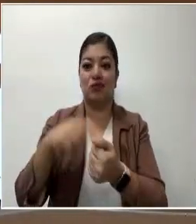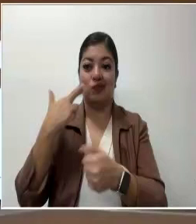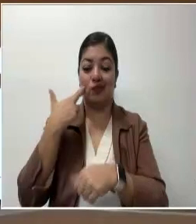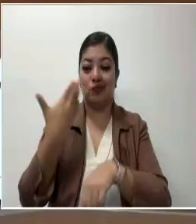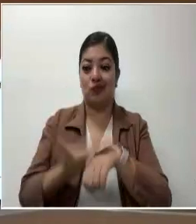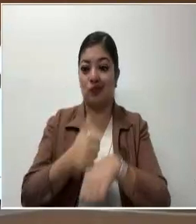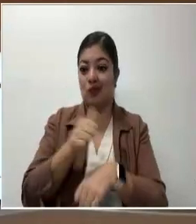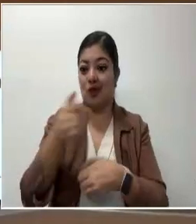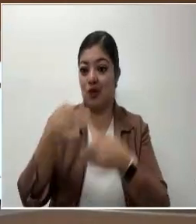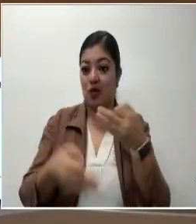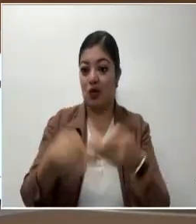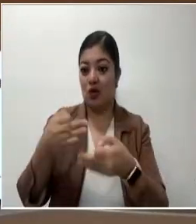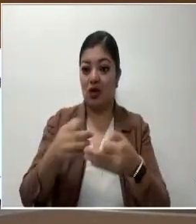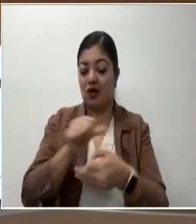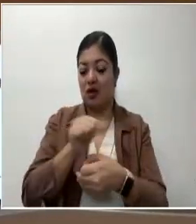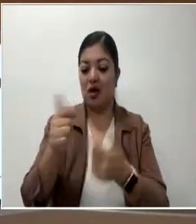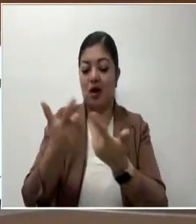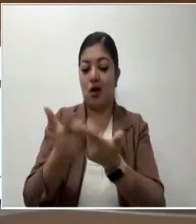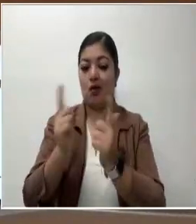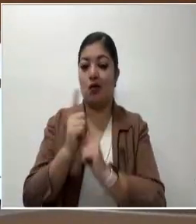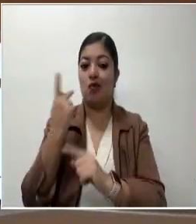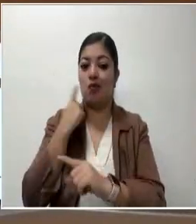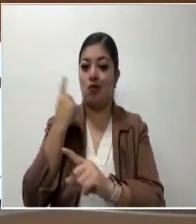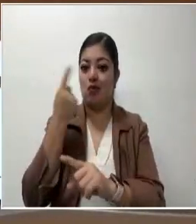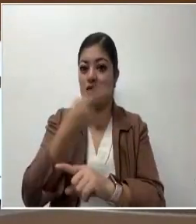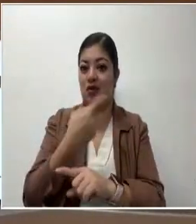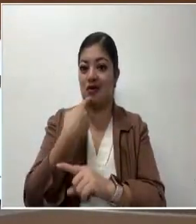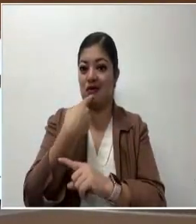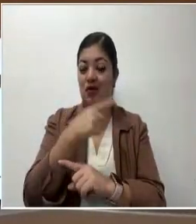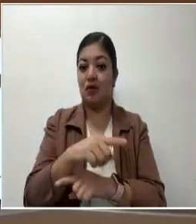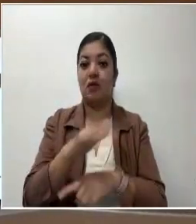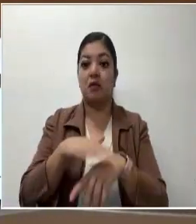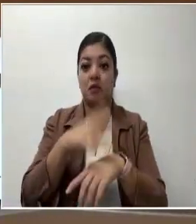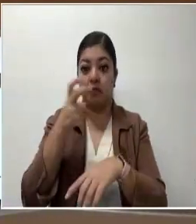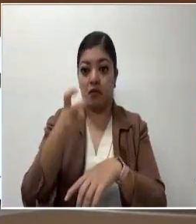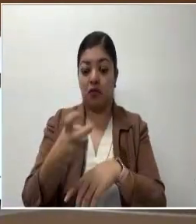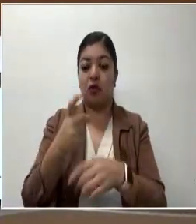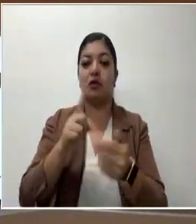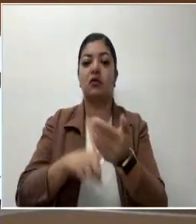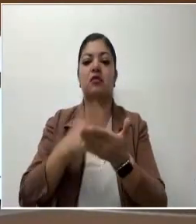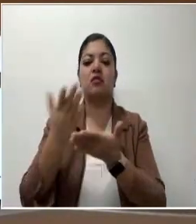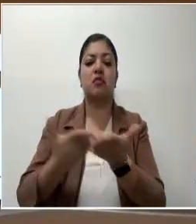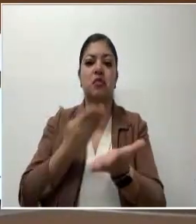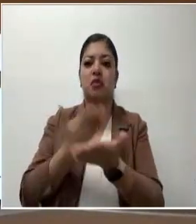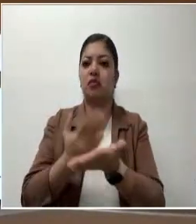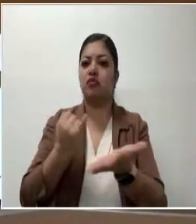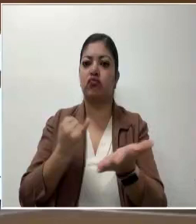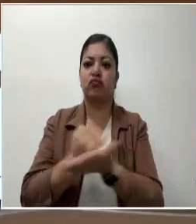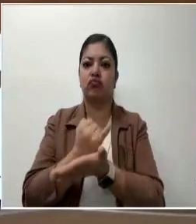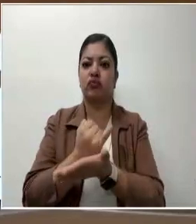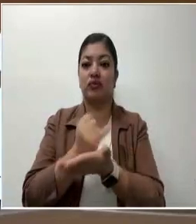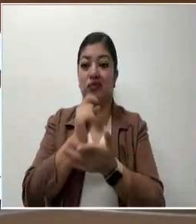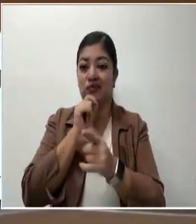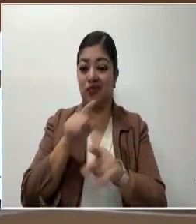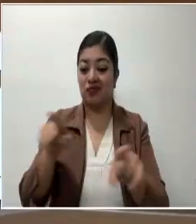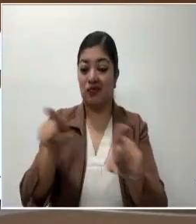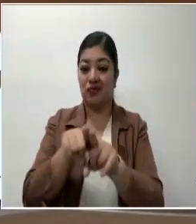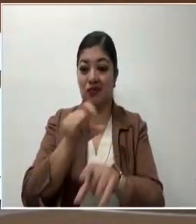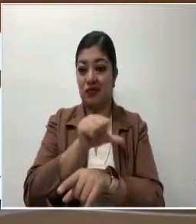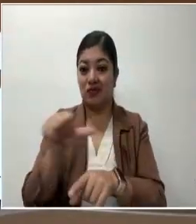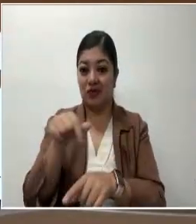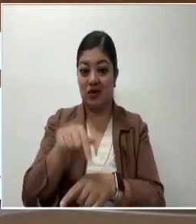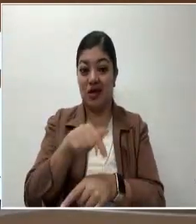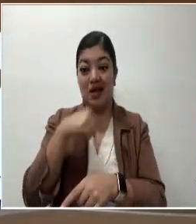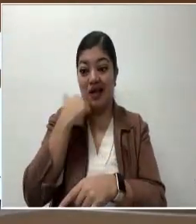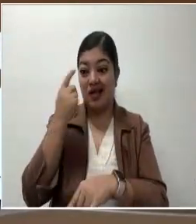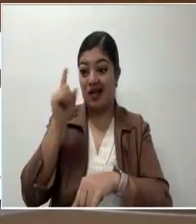imponer al partido recurrente en consecuencia se propone confirmar en lo que fue materia de impugnación